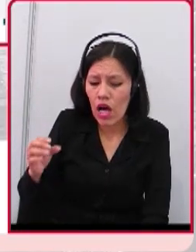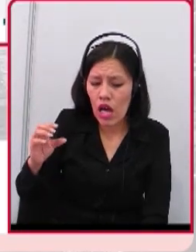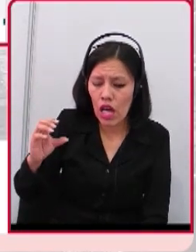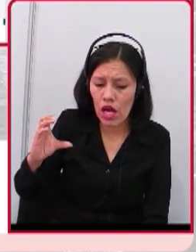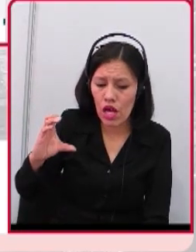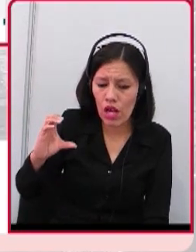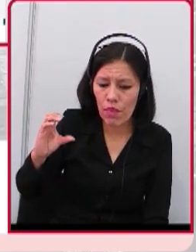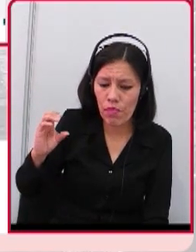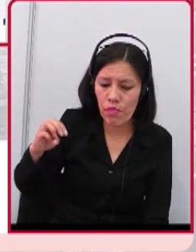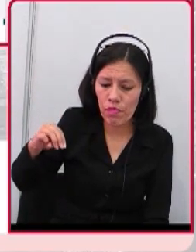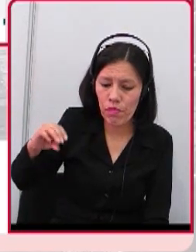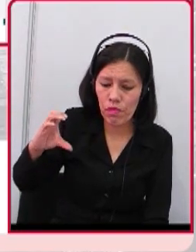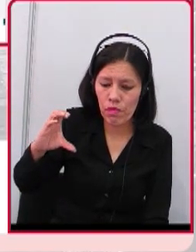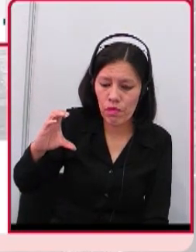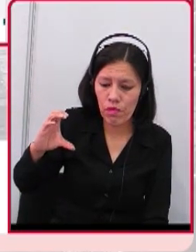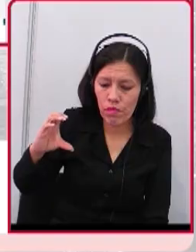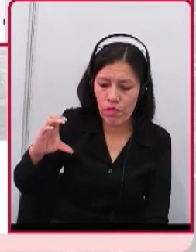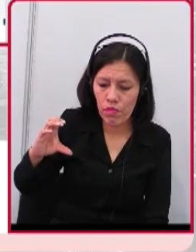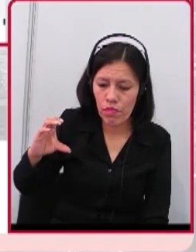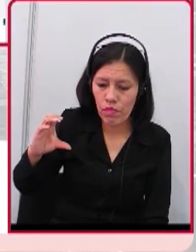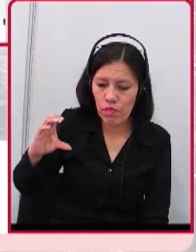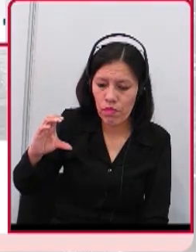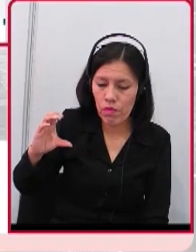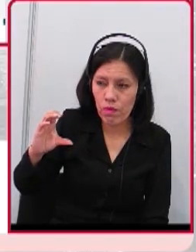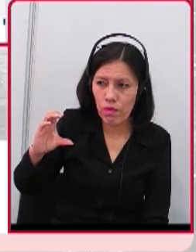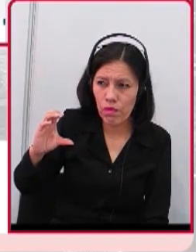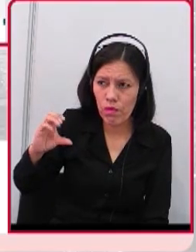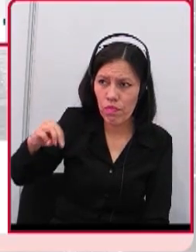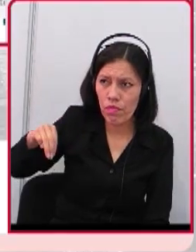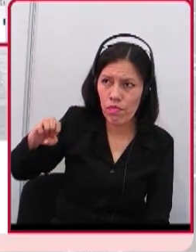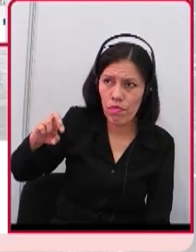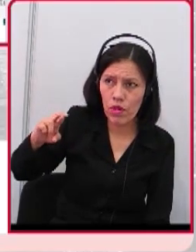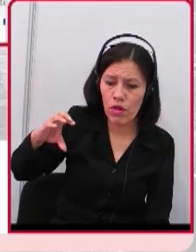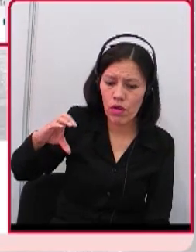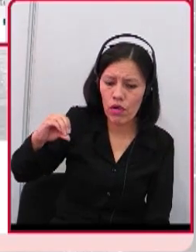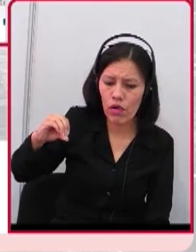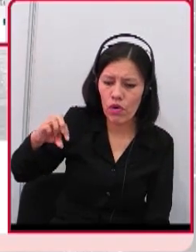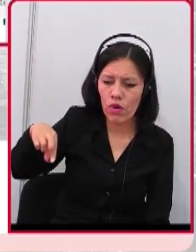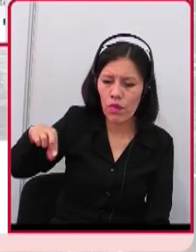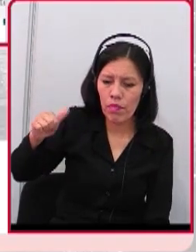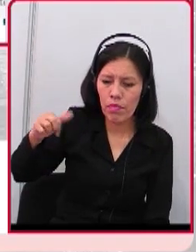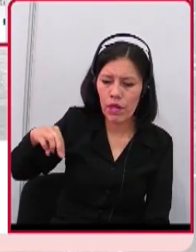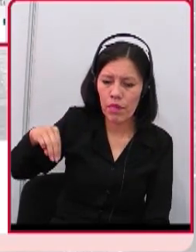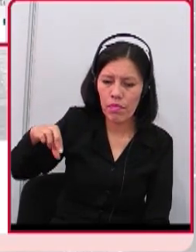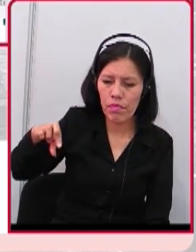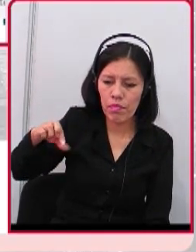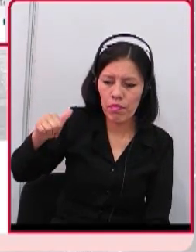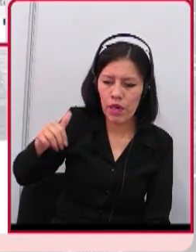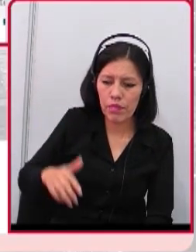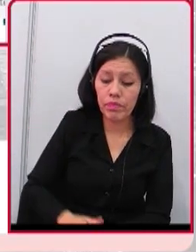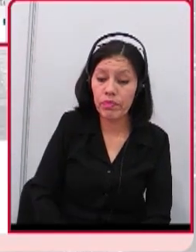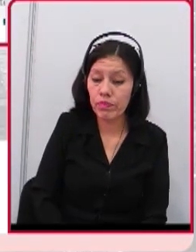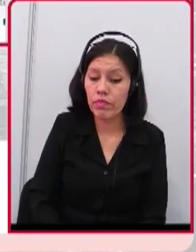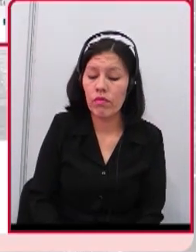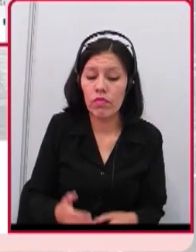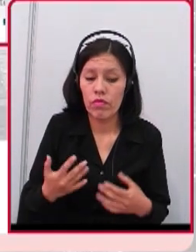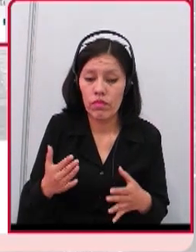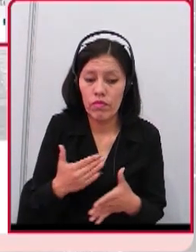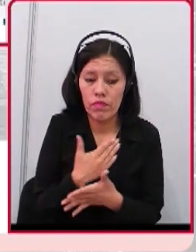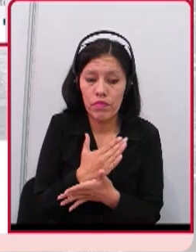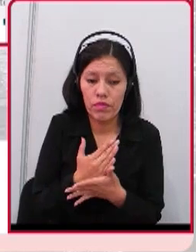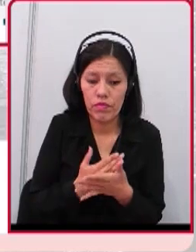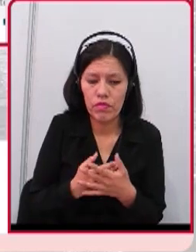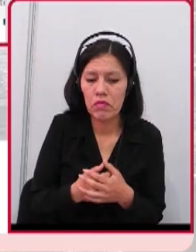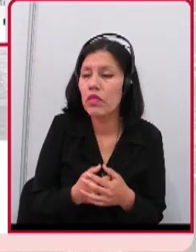donde principalmente estamos en ampliación de los minerales en este sector. Bueno, como tema, por